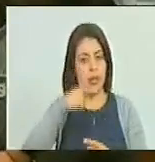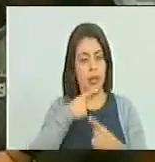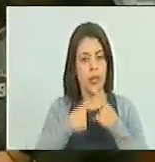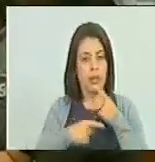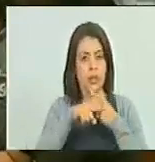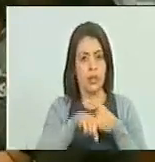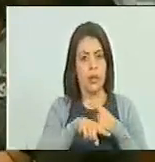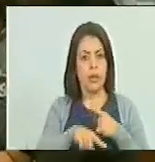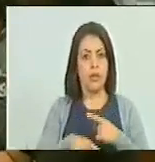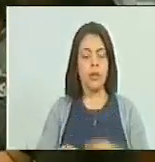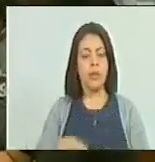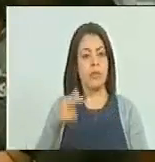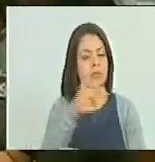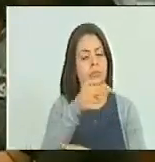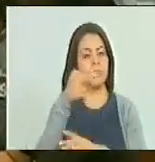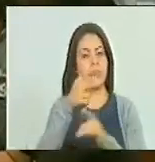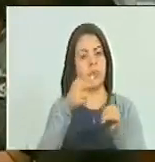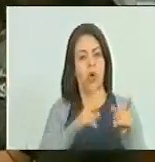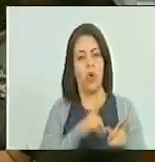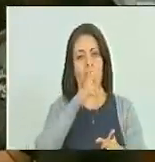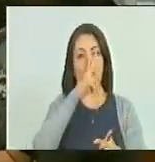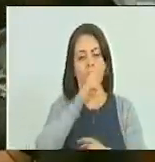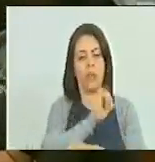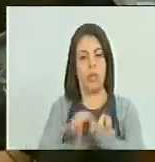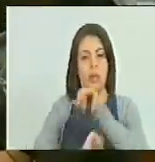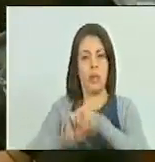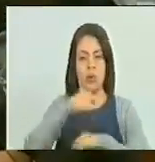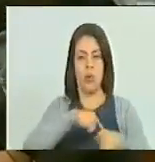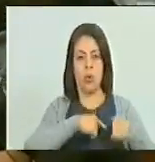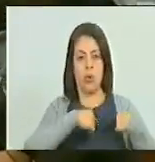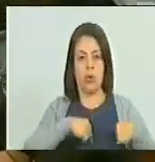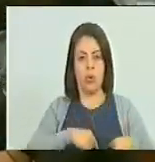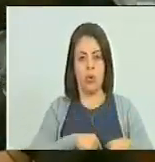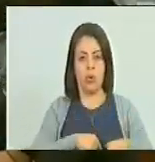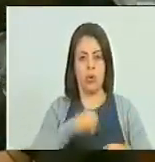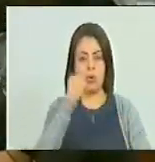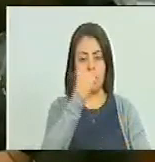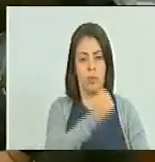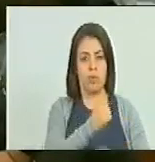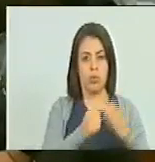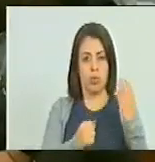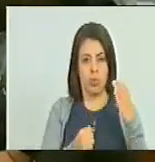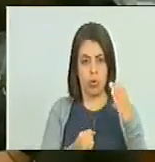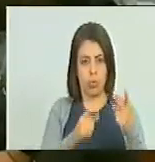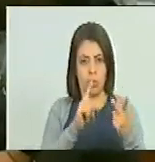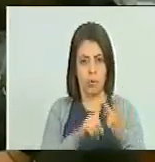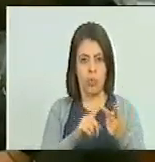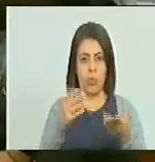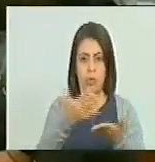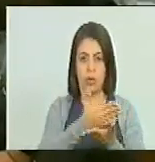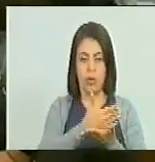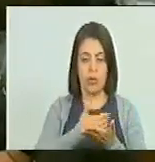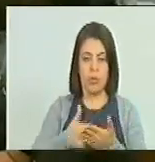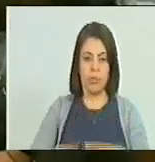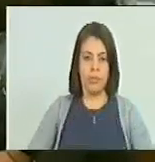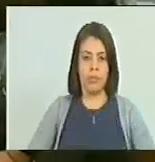decía: la bala cruel que le hirió el corazón mató a Colombia y me quitó la